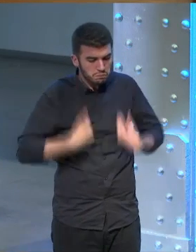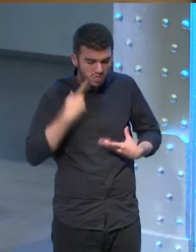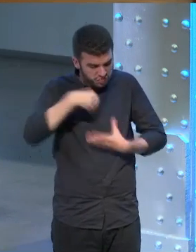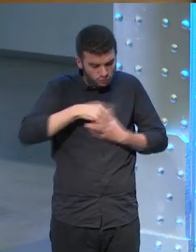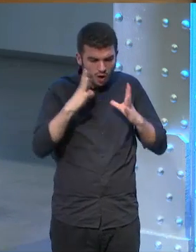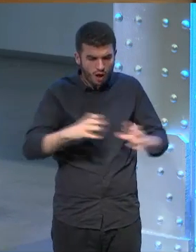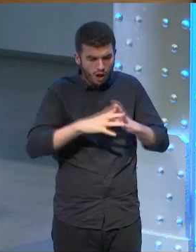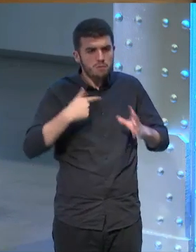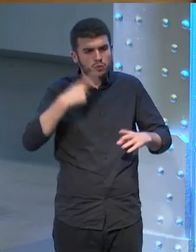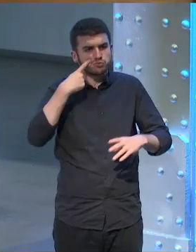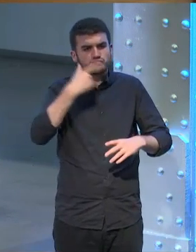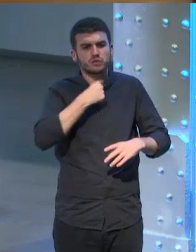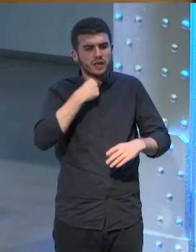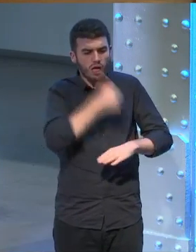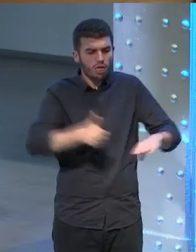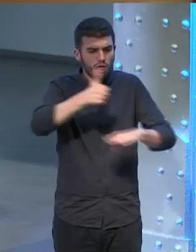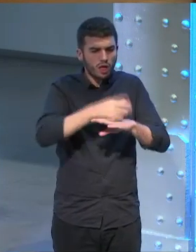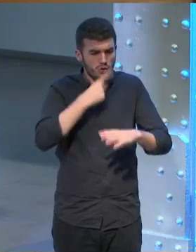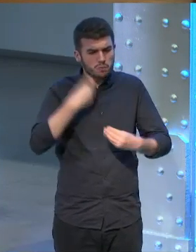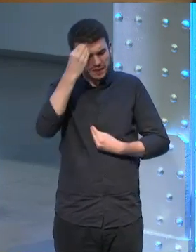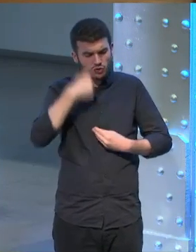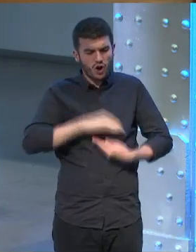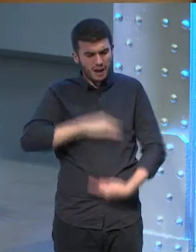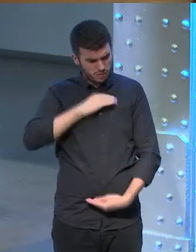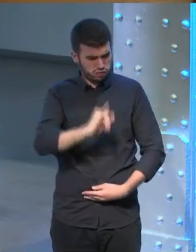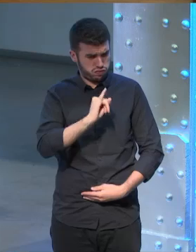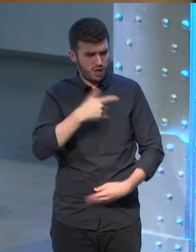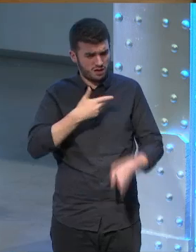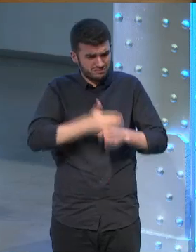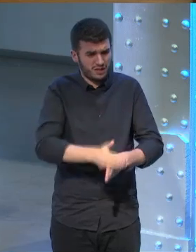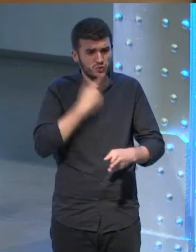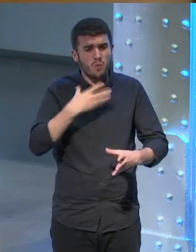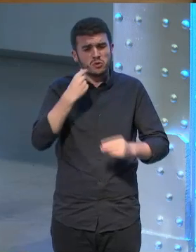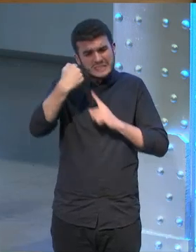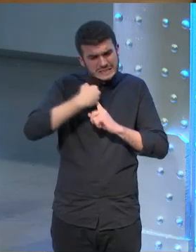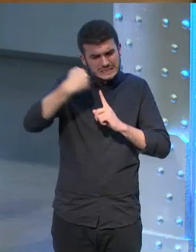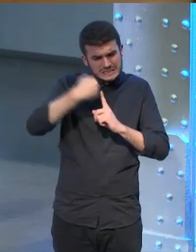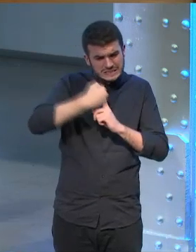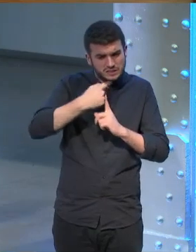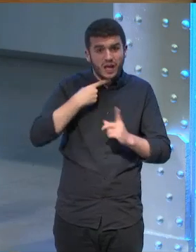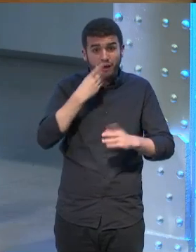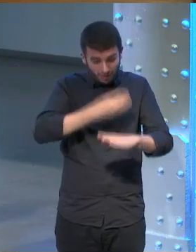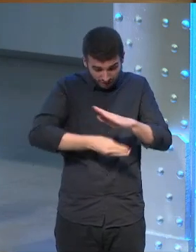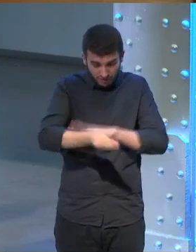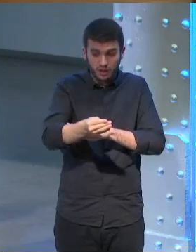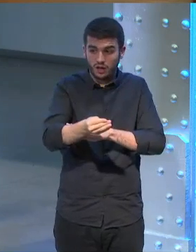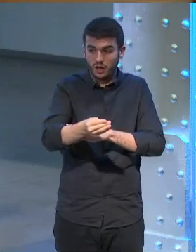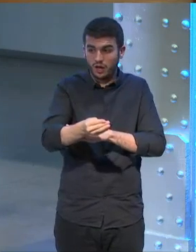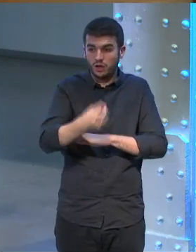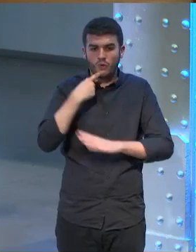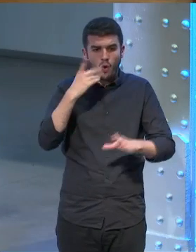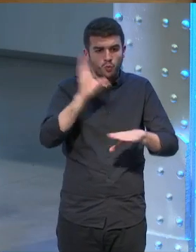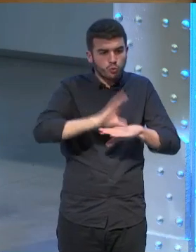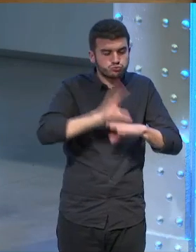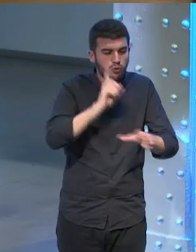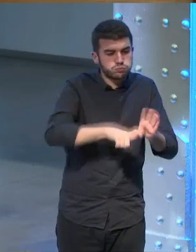gustaría ser un alto cargo de una empresa, porque creo que tengo la capacidad de... He estado muy sometida a presión e innatamente, yo que sé, he hecho cursos a